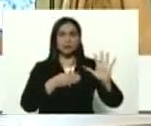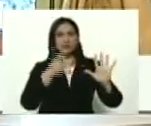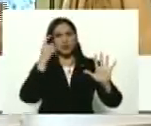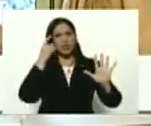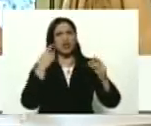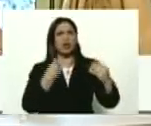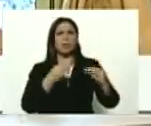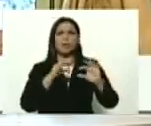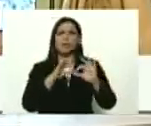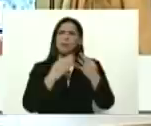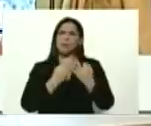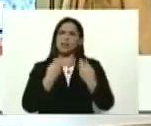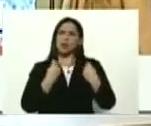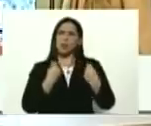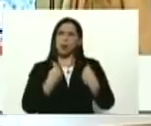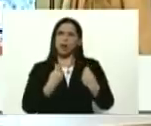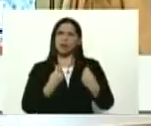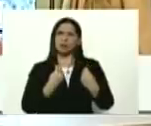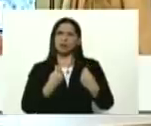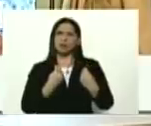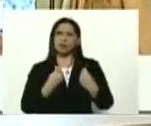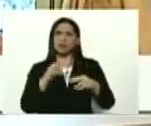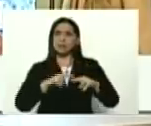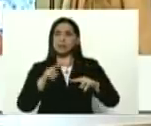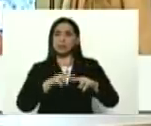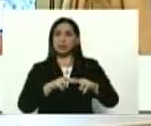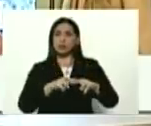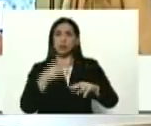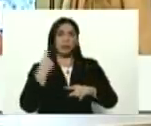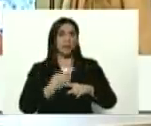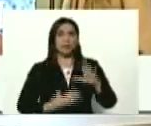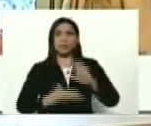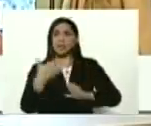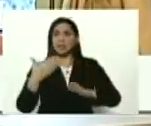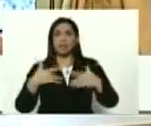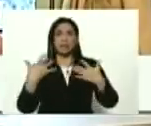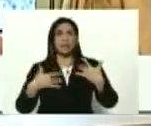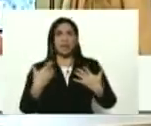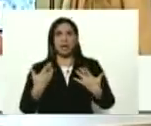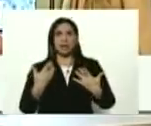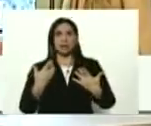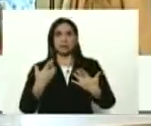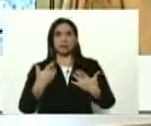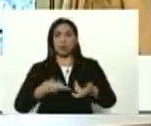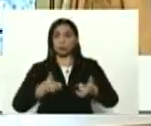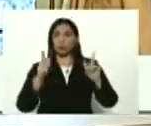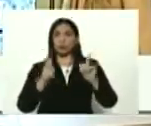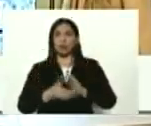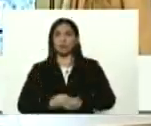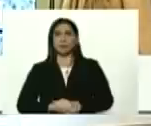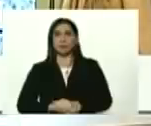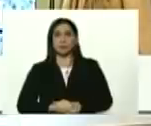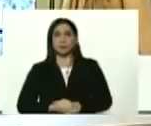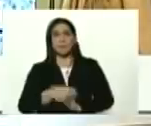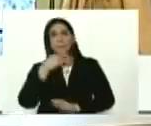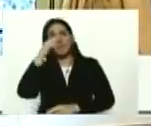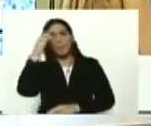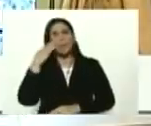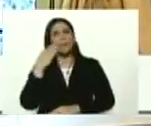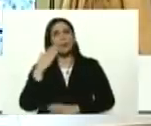una familia con los niños y niñas si tienen que salir a sus actividades autorizadas, padre y